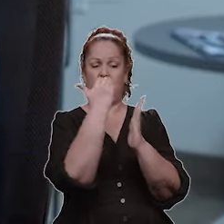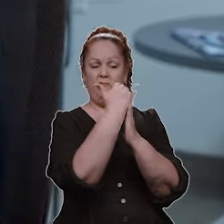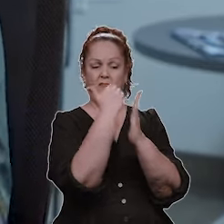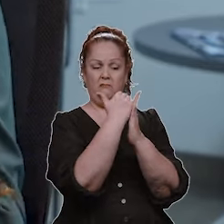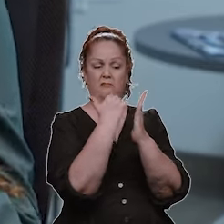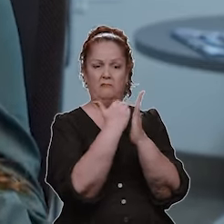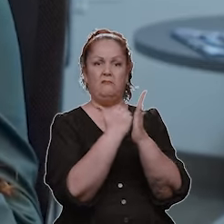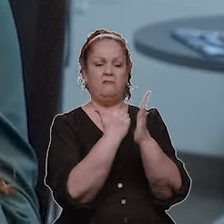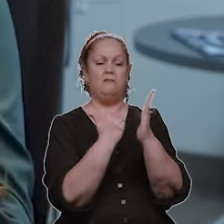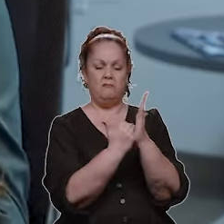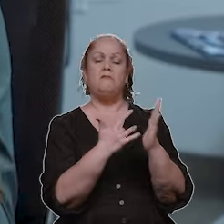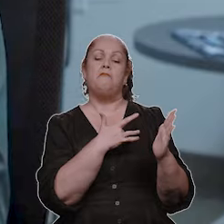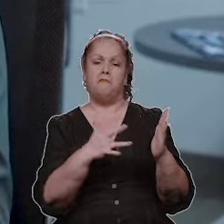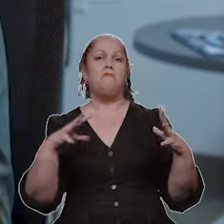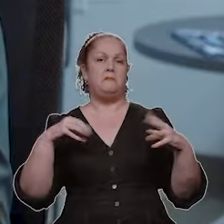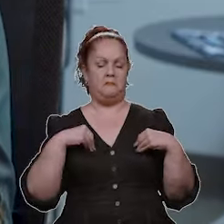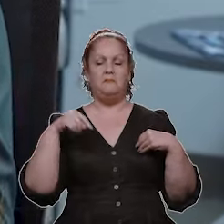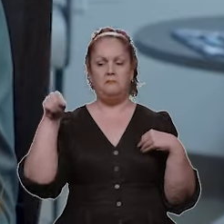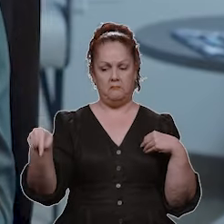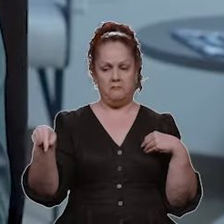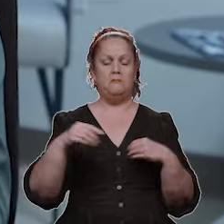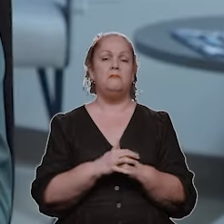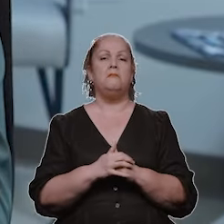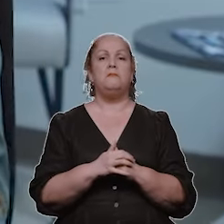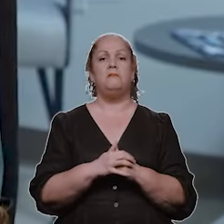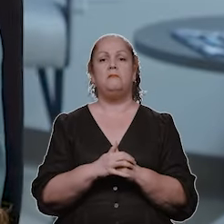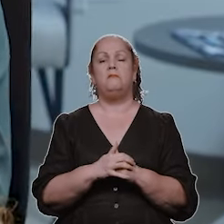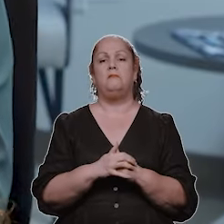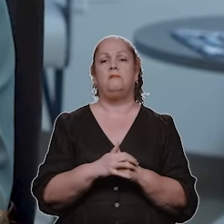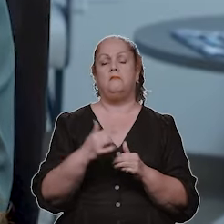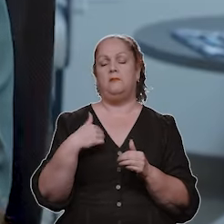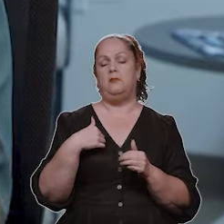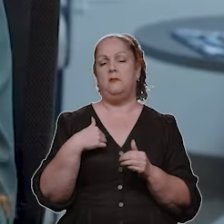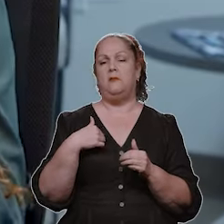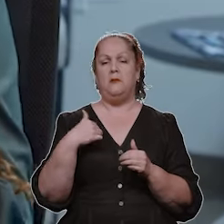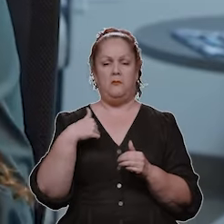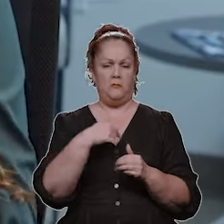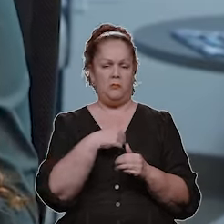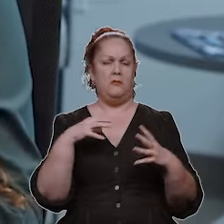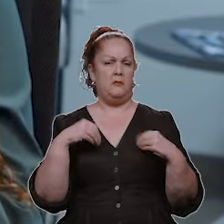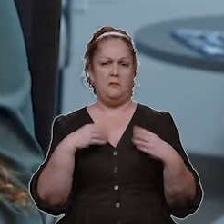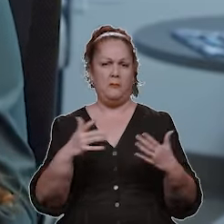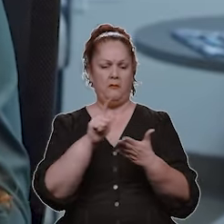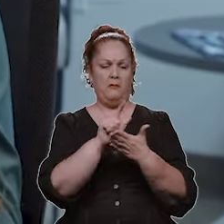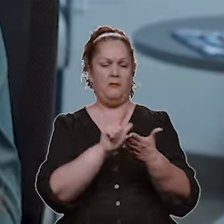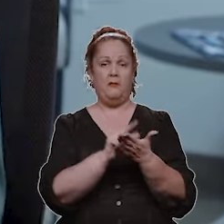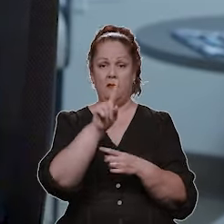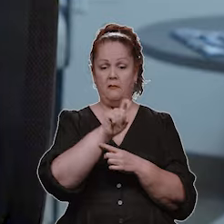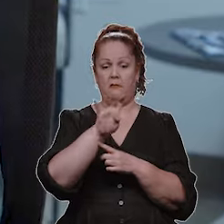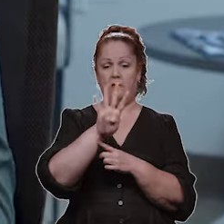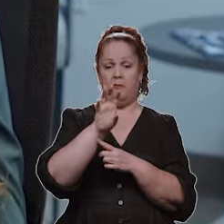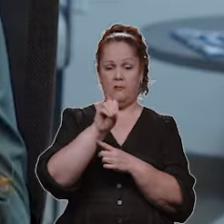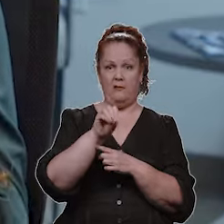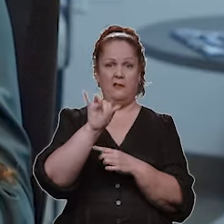ciertas leyes especiales que son las que de ordinario atendemos eh Me gustaría comenzar mencionando que atendemos querellas al Amparo de la ley